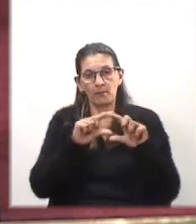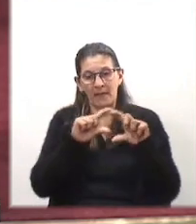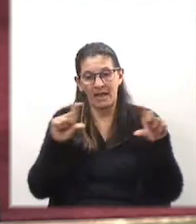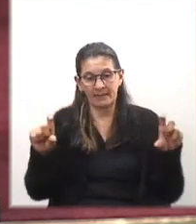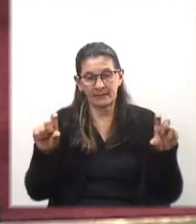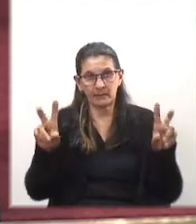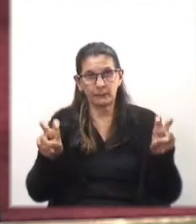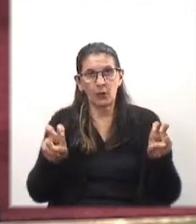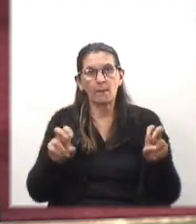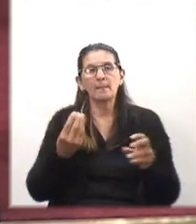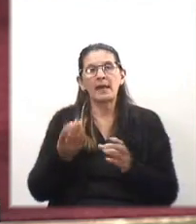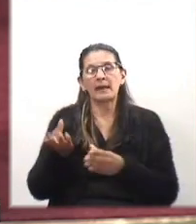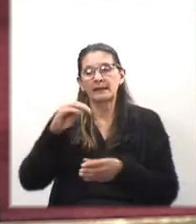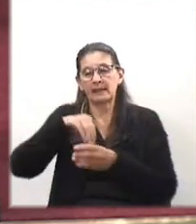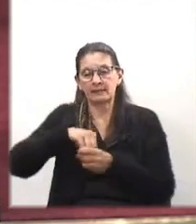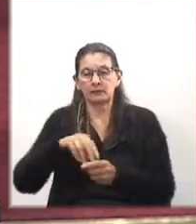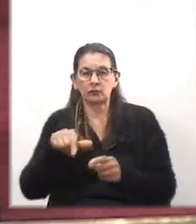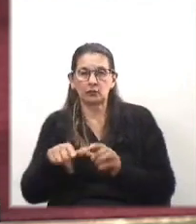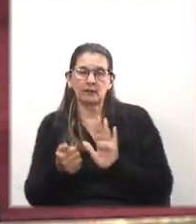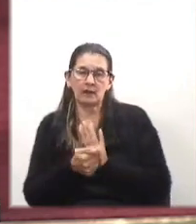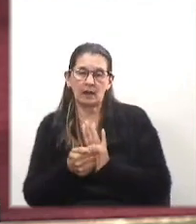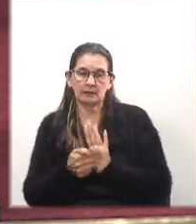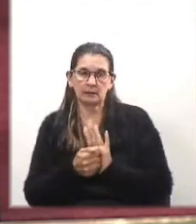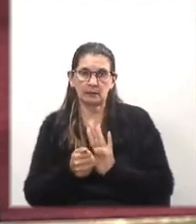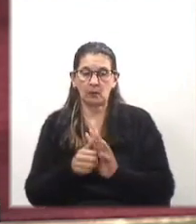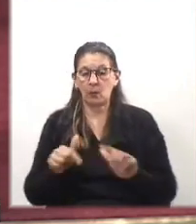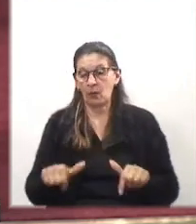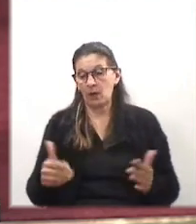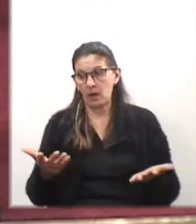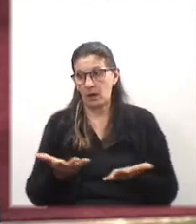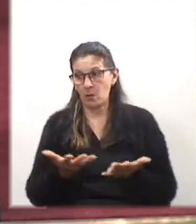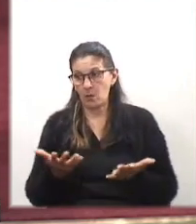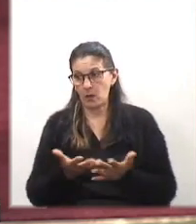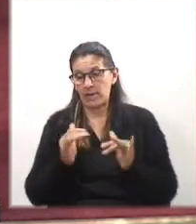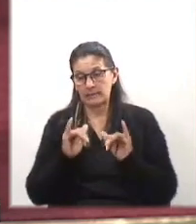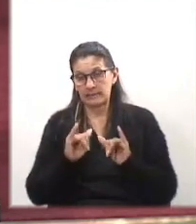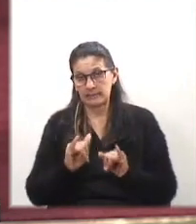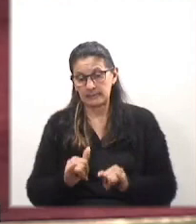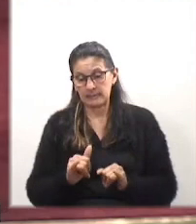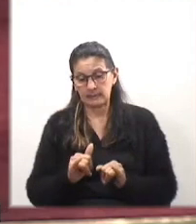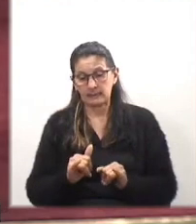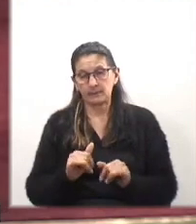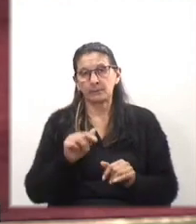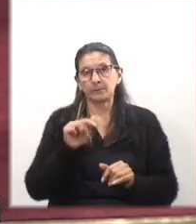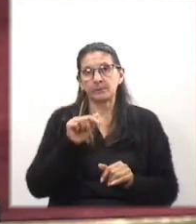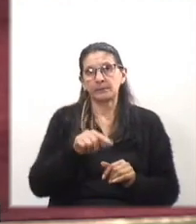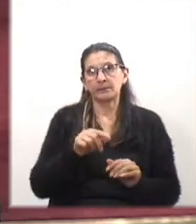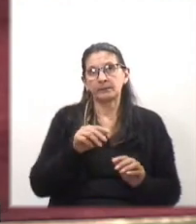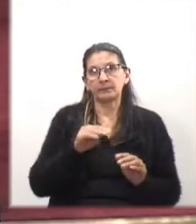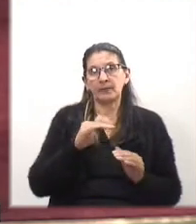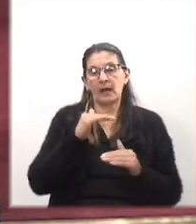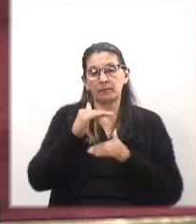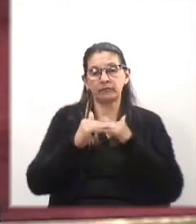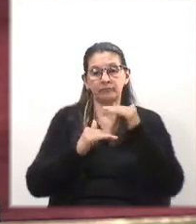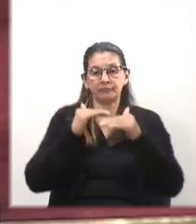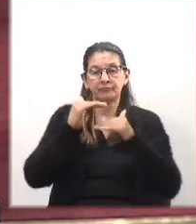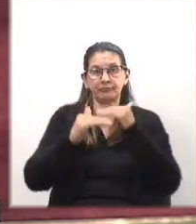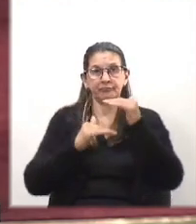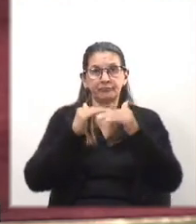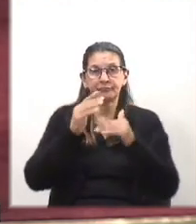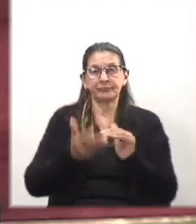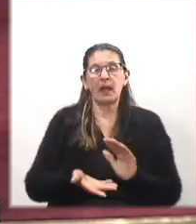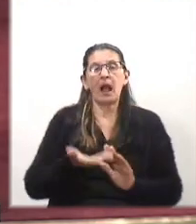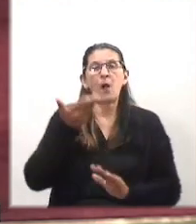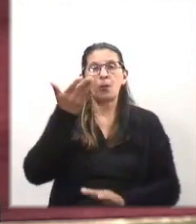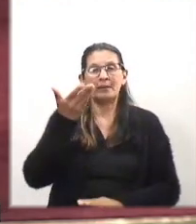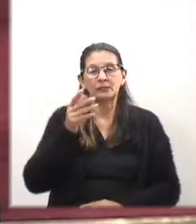para proponerlo dentro de este artículo. Ahora, si bien entendemos que el escalonamiento, el